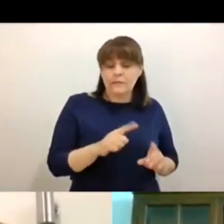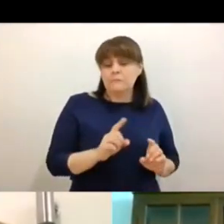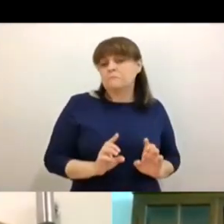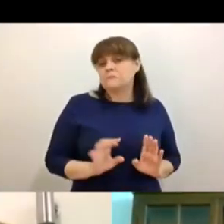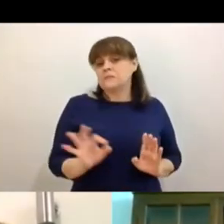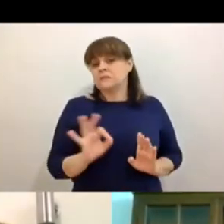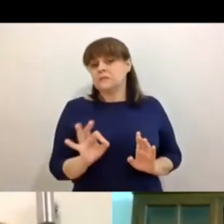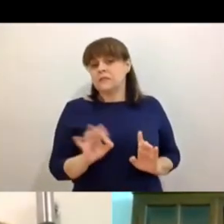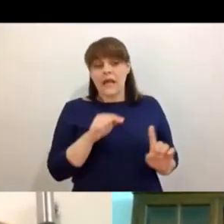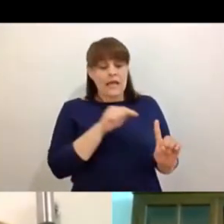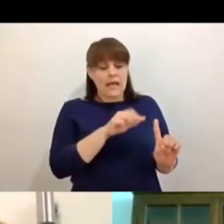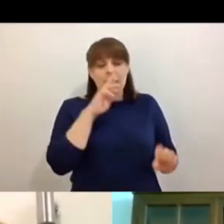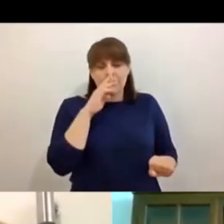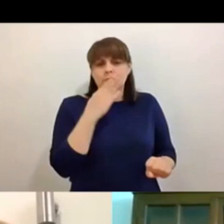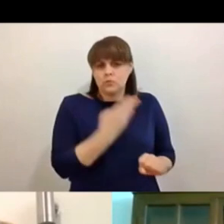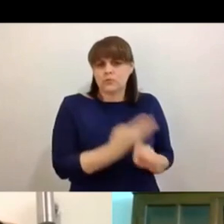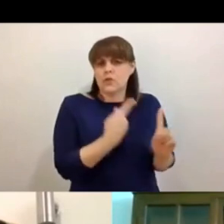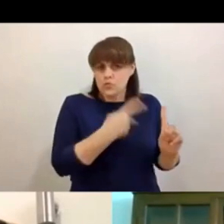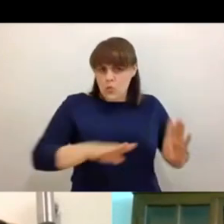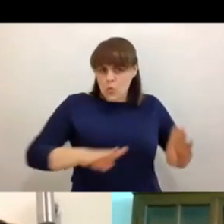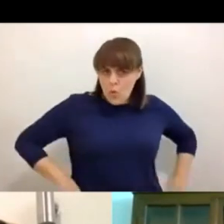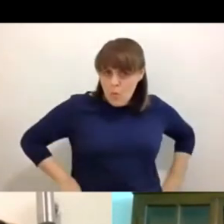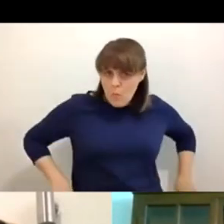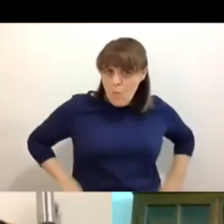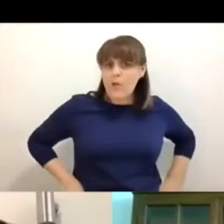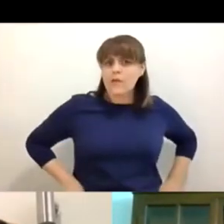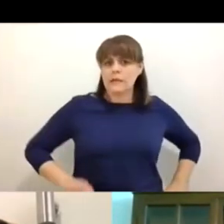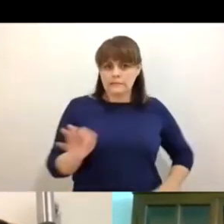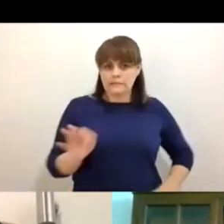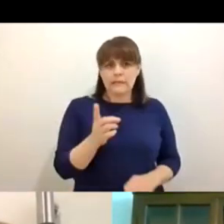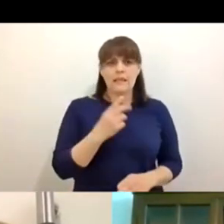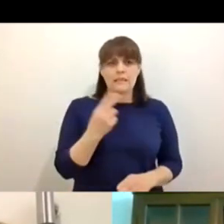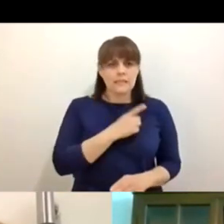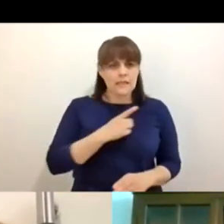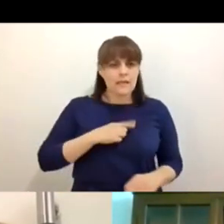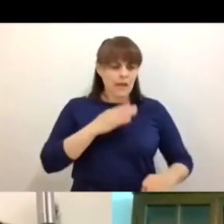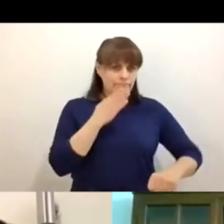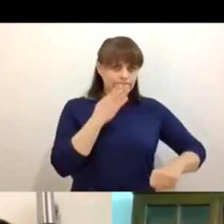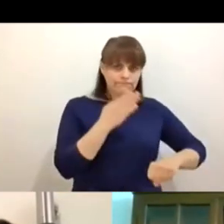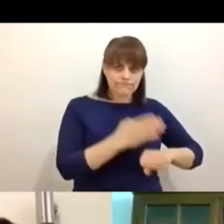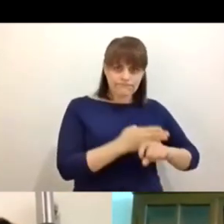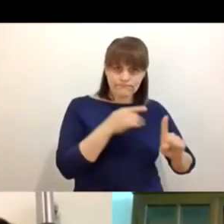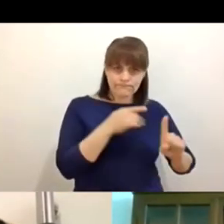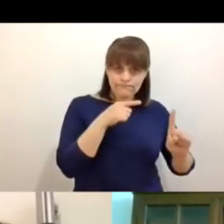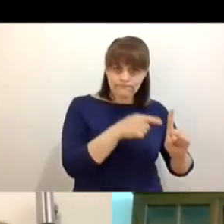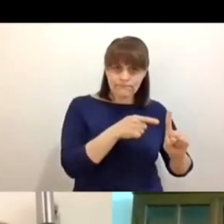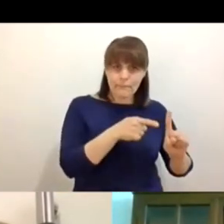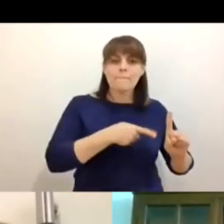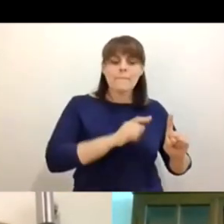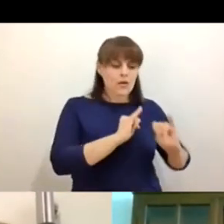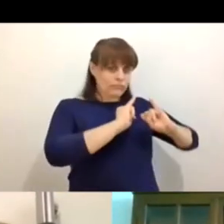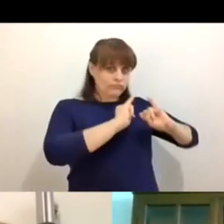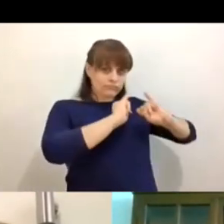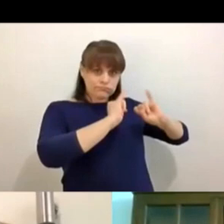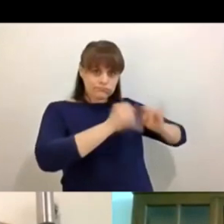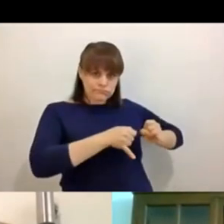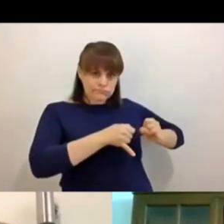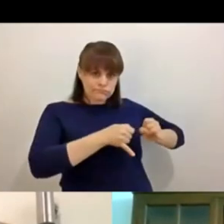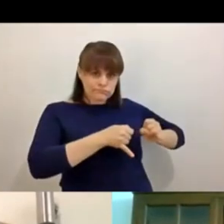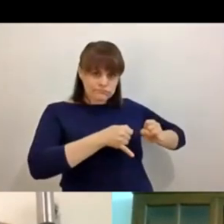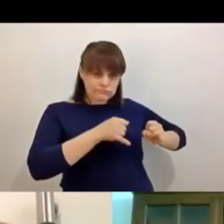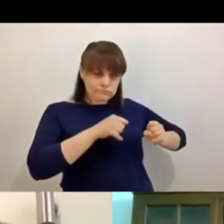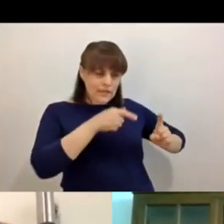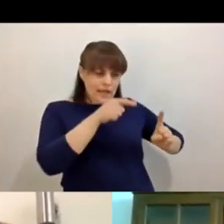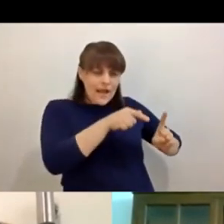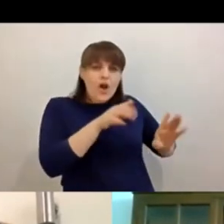totalmente responsable con una sentencia condenatoria al adolescente, a través del plan individualizado, lograr precisamente los tres objetivos: